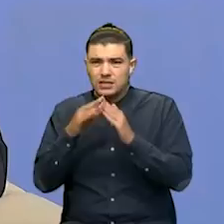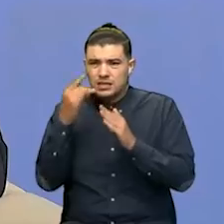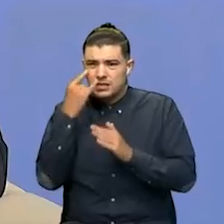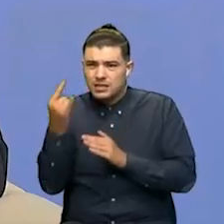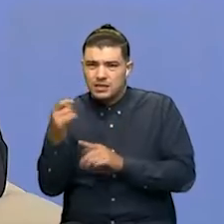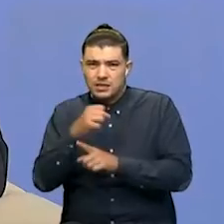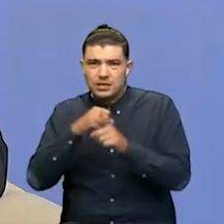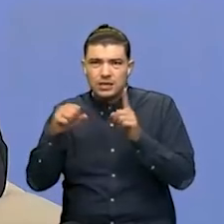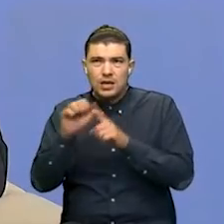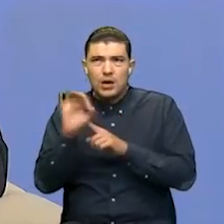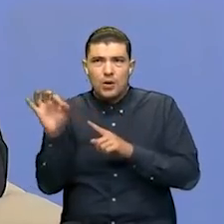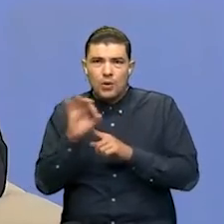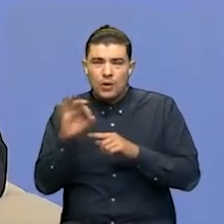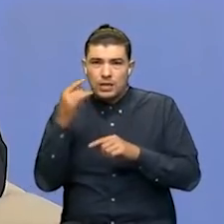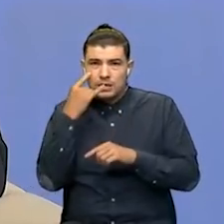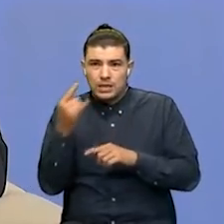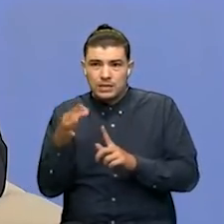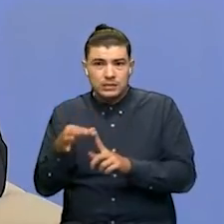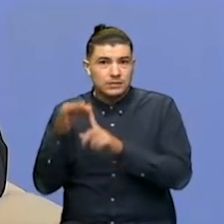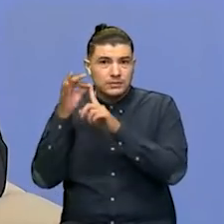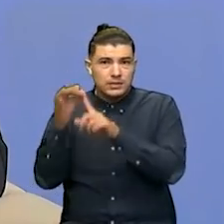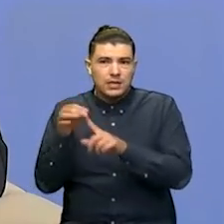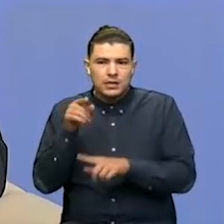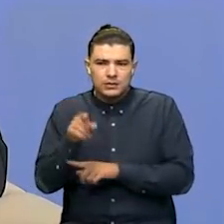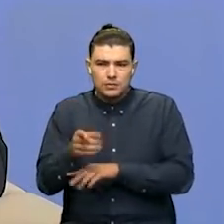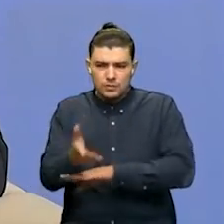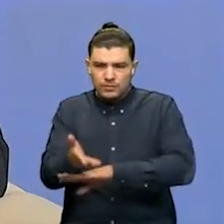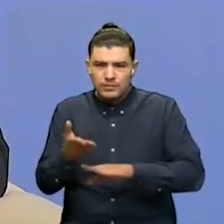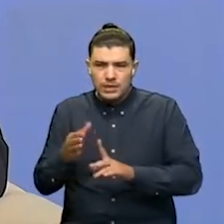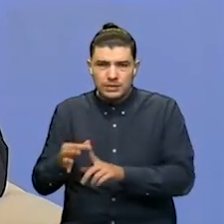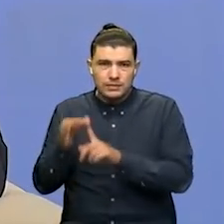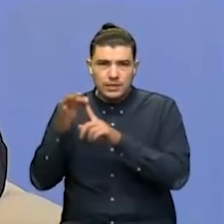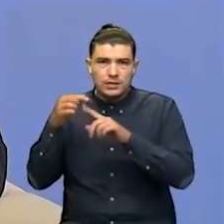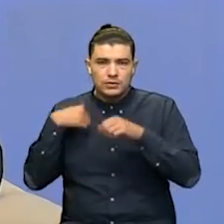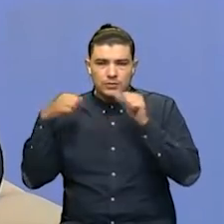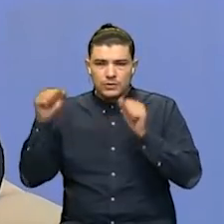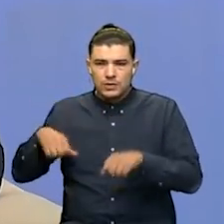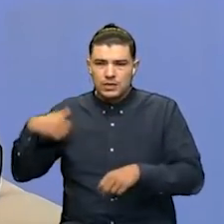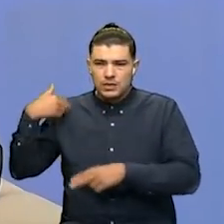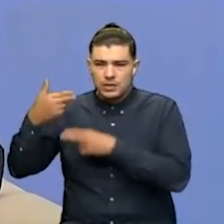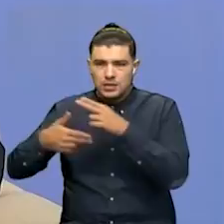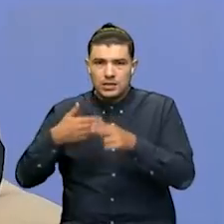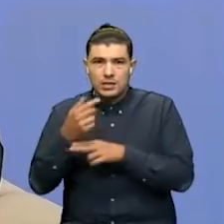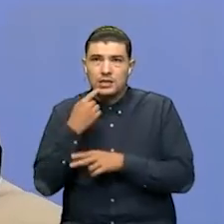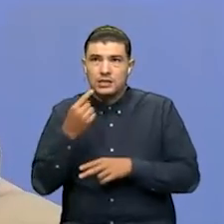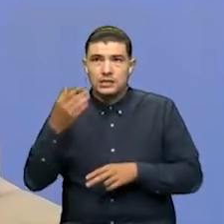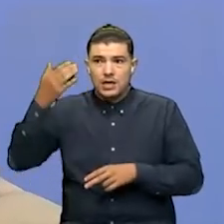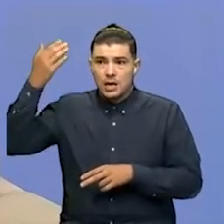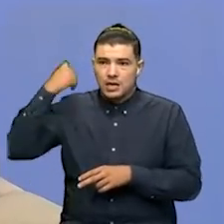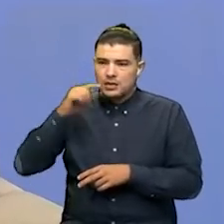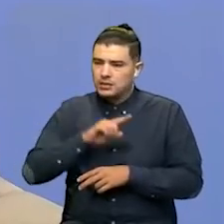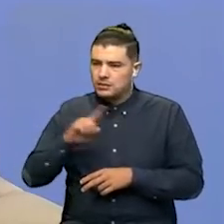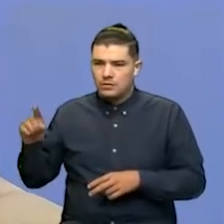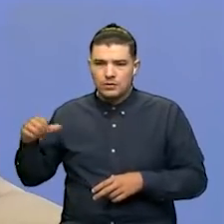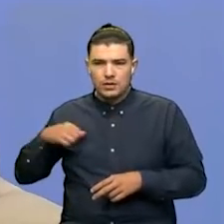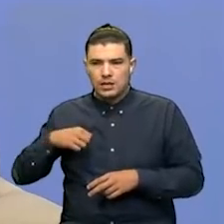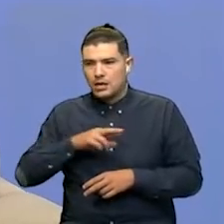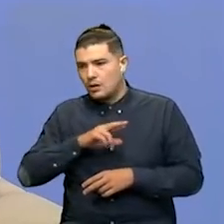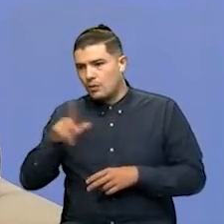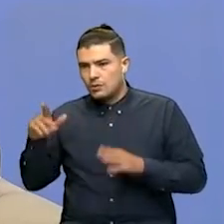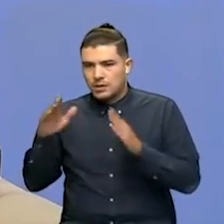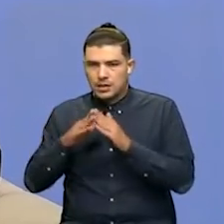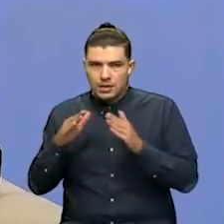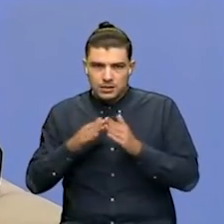social o interés prioritario, normalmente pues uno de los requisitos para uno adquirir una vivienda de interés social es que pues antes no tenga otra vivienda, así